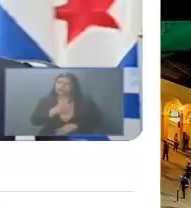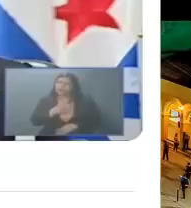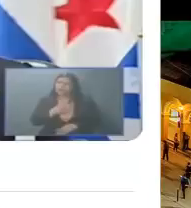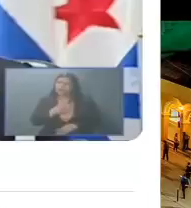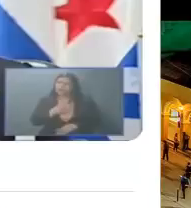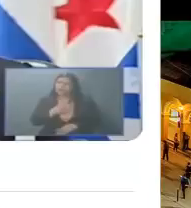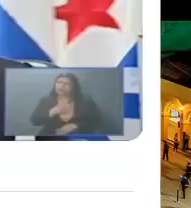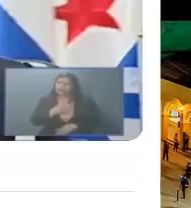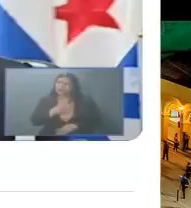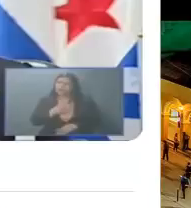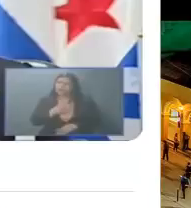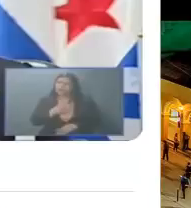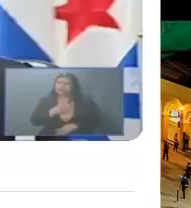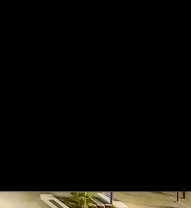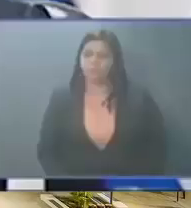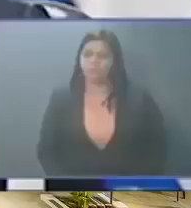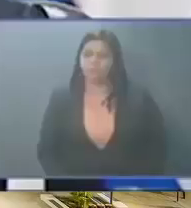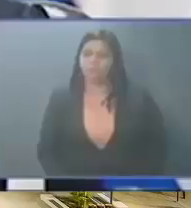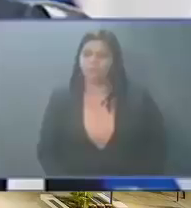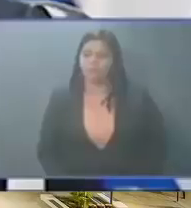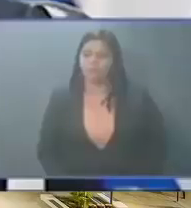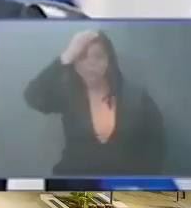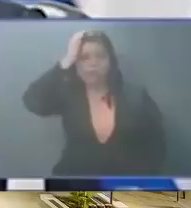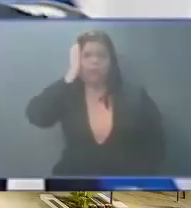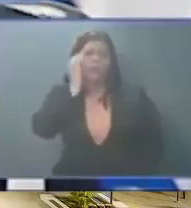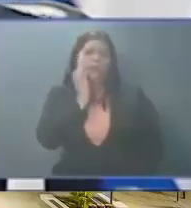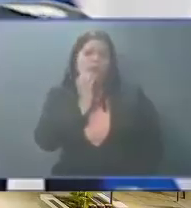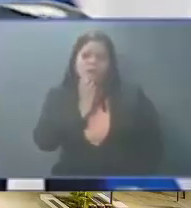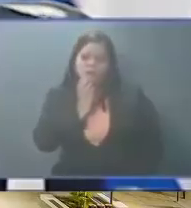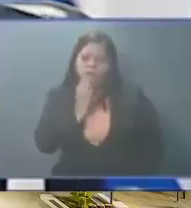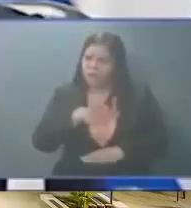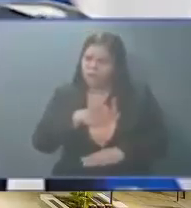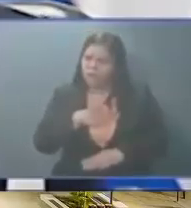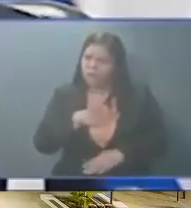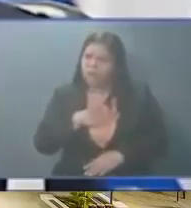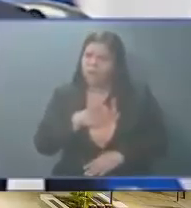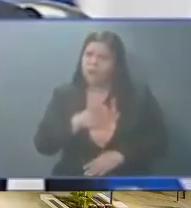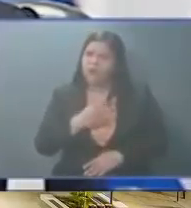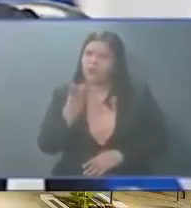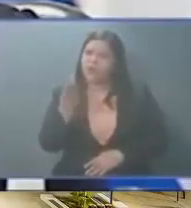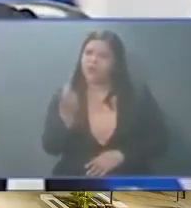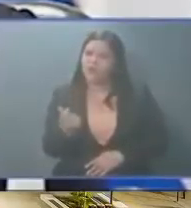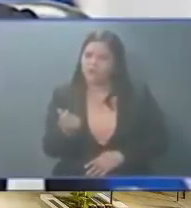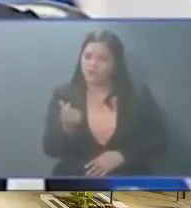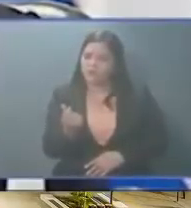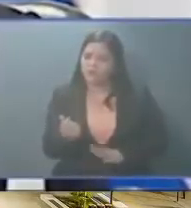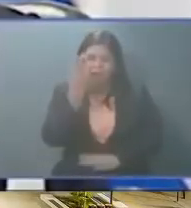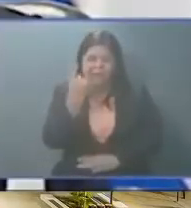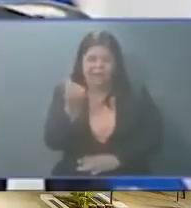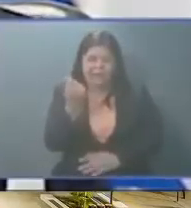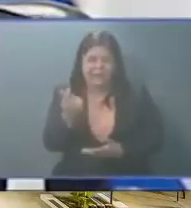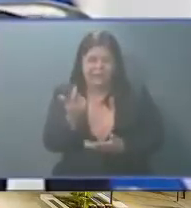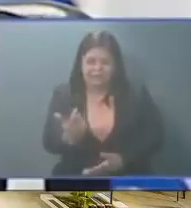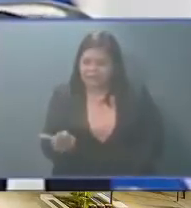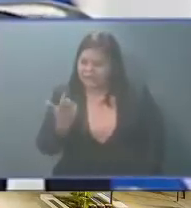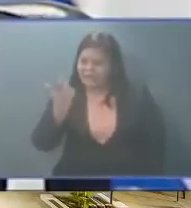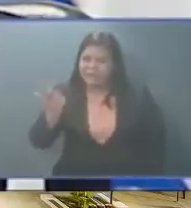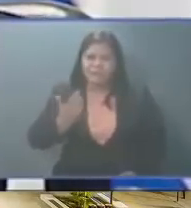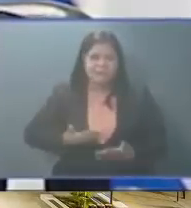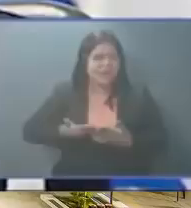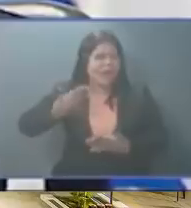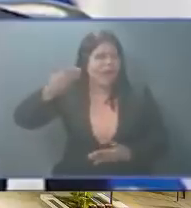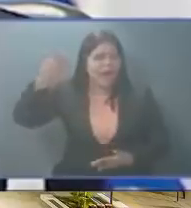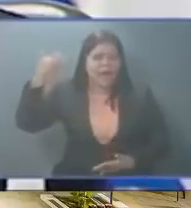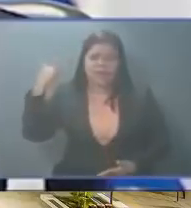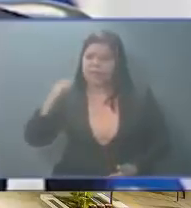que tiene el país veamos que le ha tenido en su mano la cantidad más grande de dinero que un gobierno ha